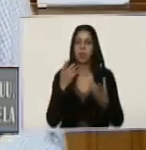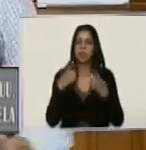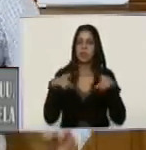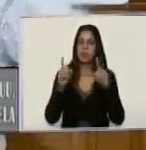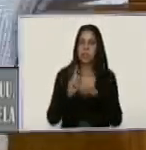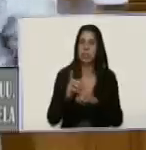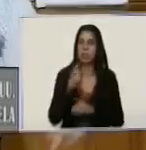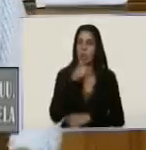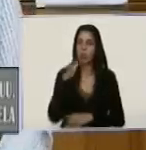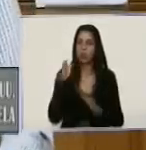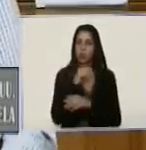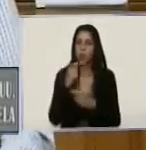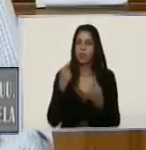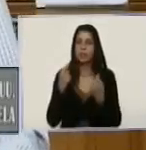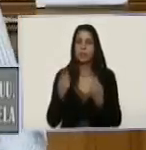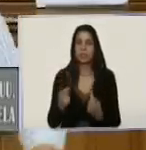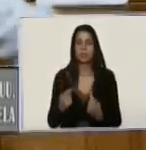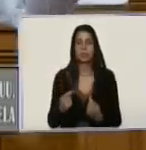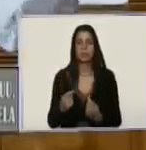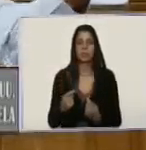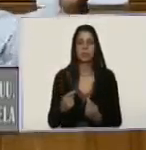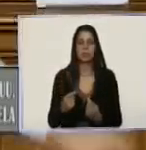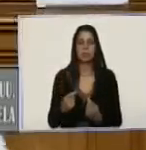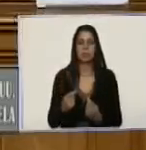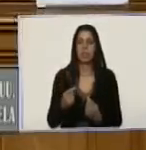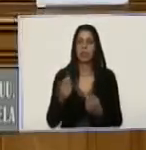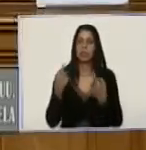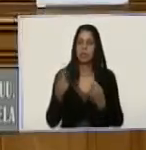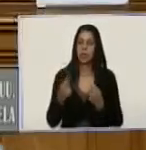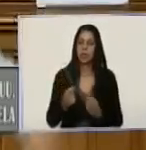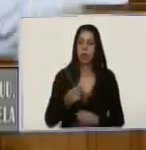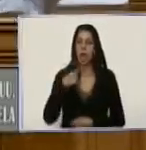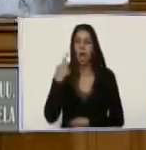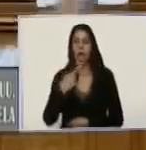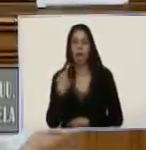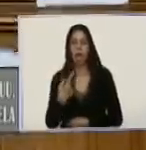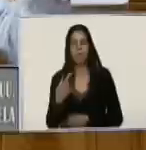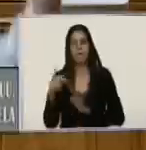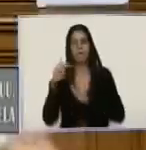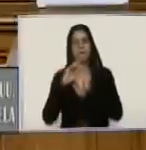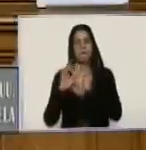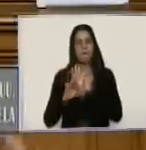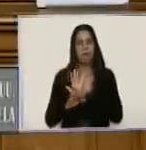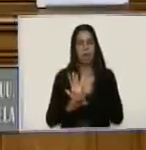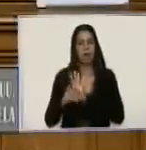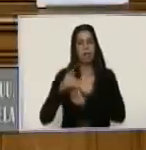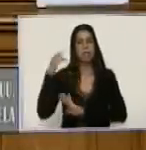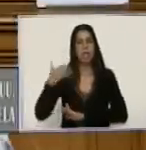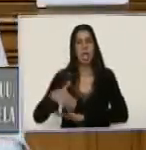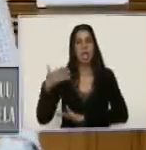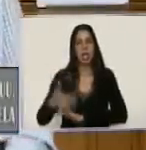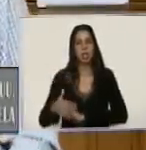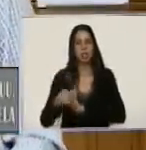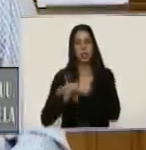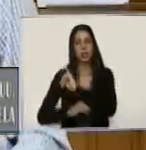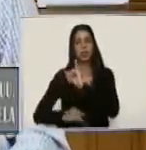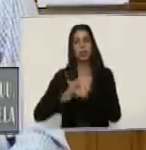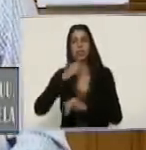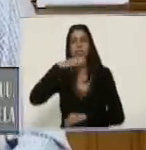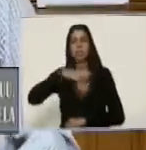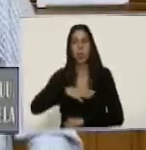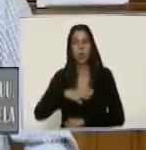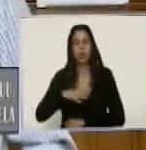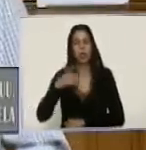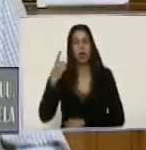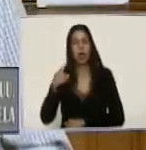ni siquiera para fundamentarse en el propio derecho que históricamente